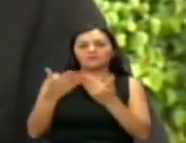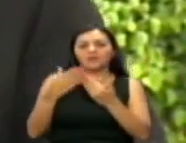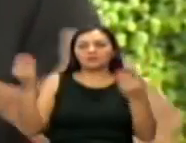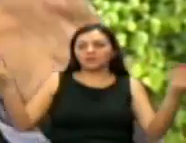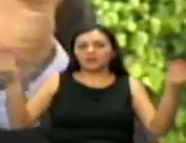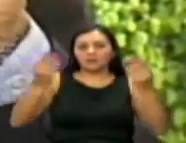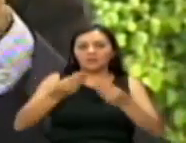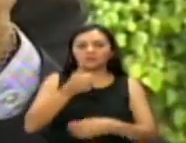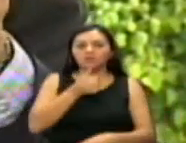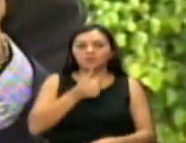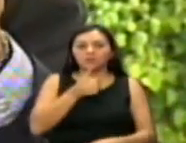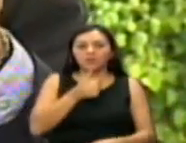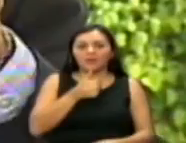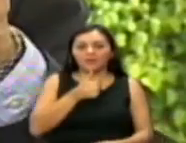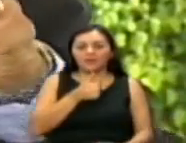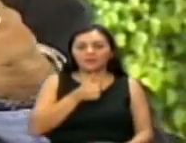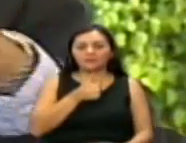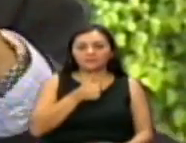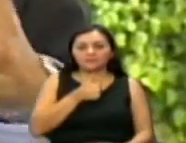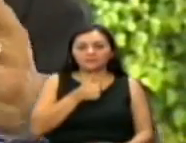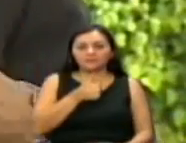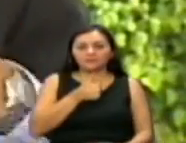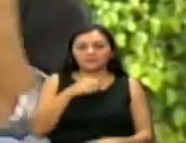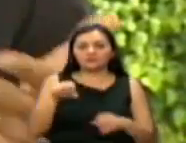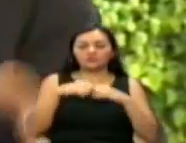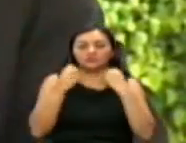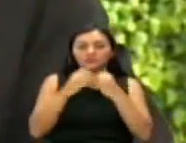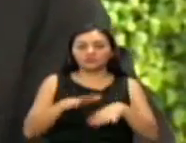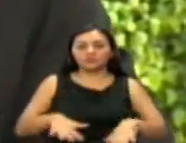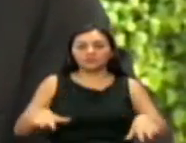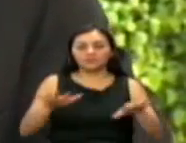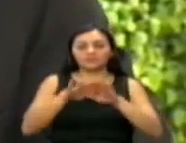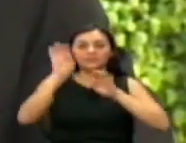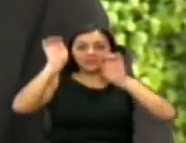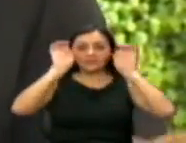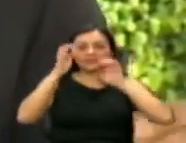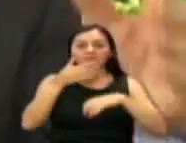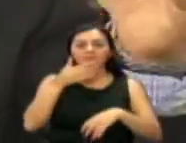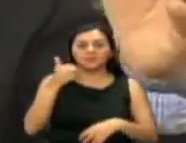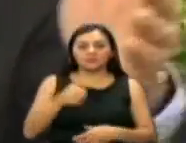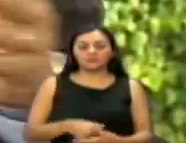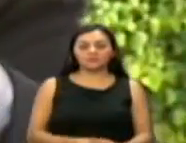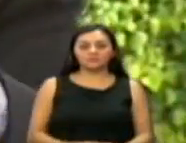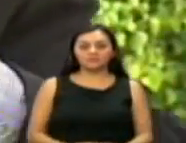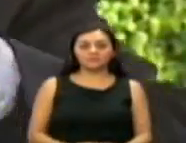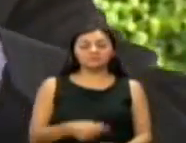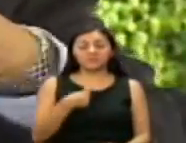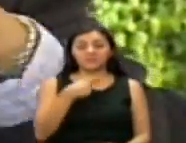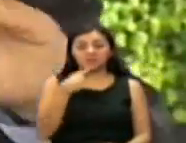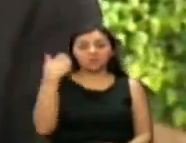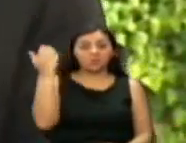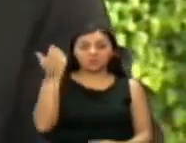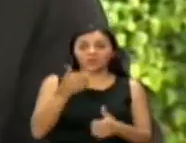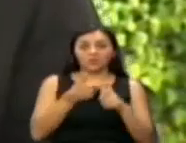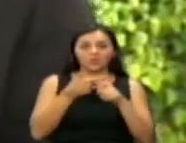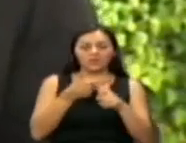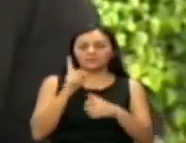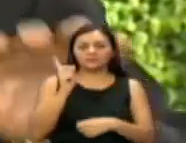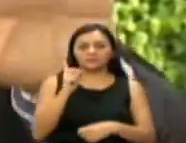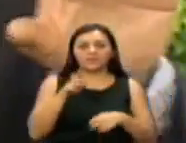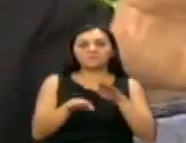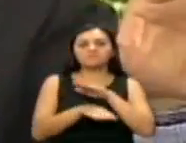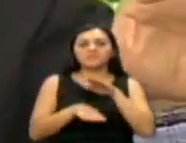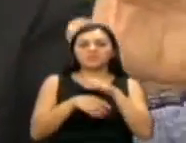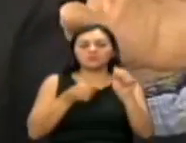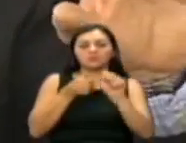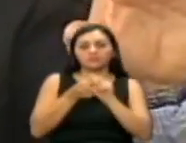inversión privada en proyectos socialmente deseables, proyectos estratégicos, etcétera. Aunque les digo, ya no tan urgente, hemos llenado esa base mínima.